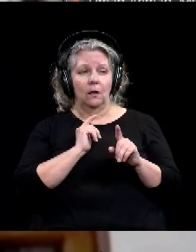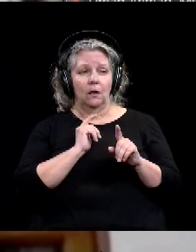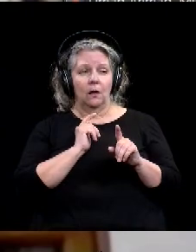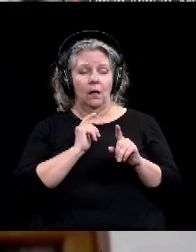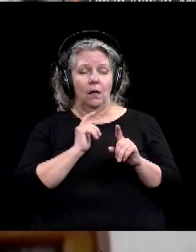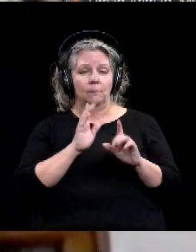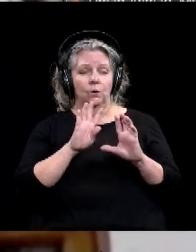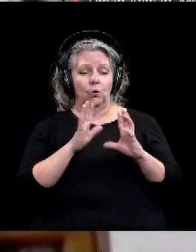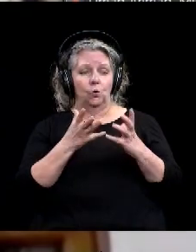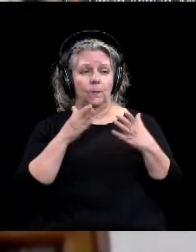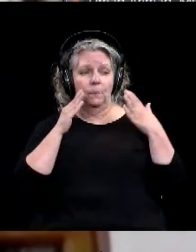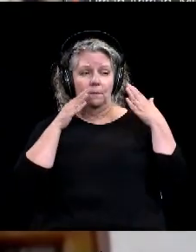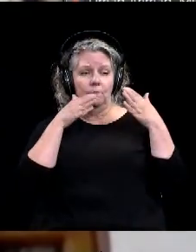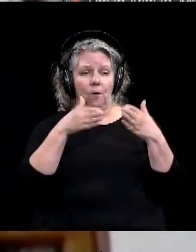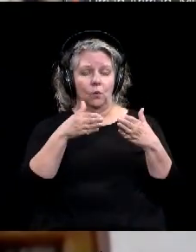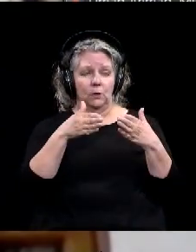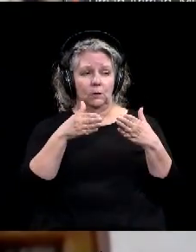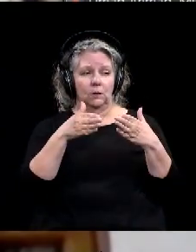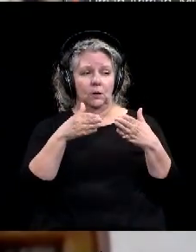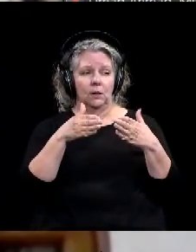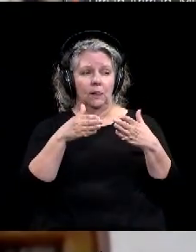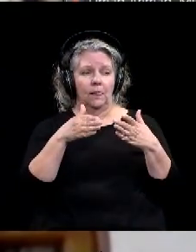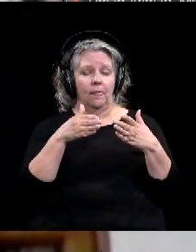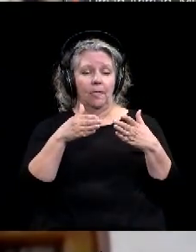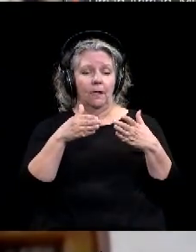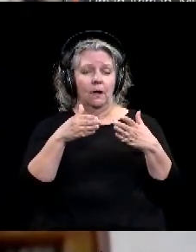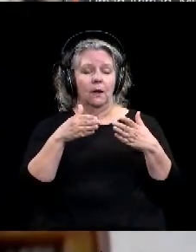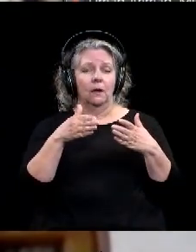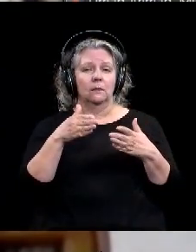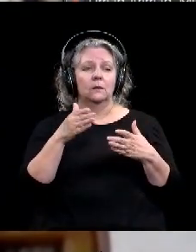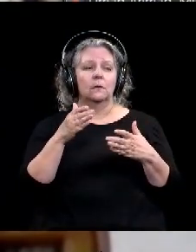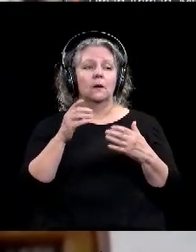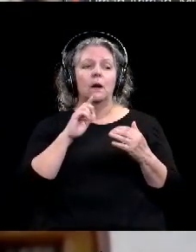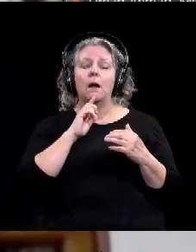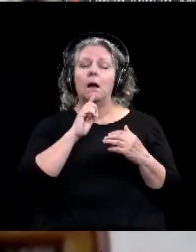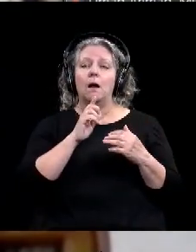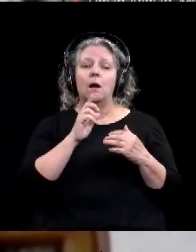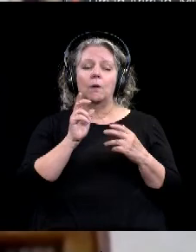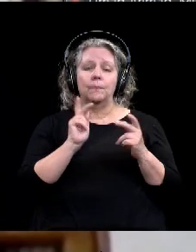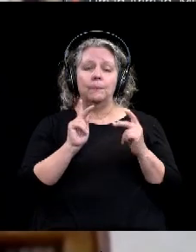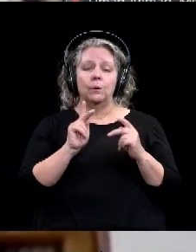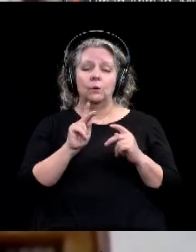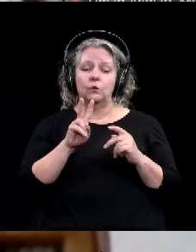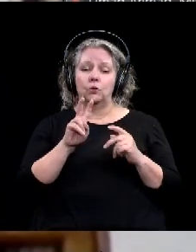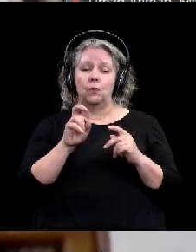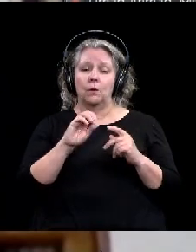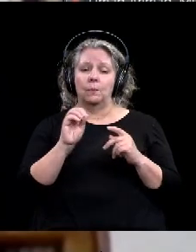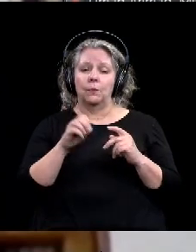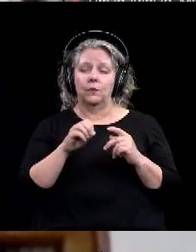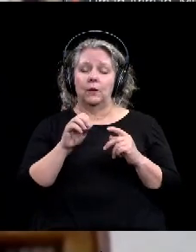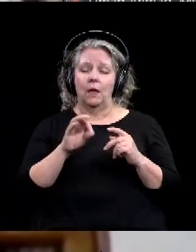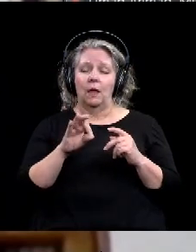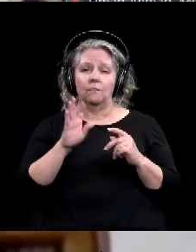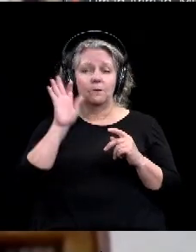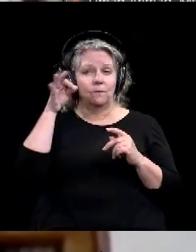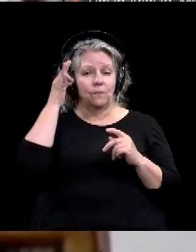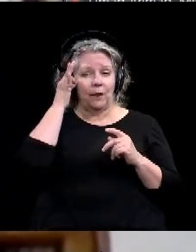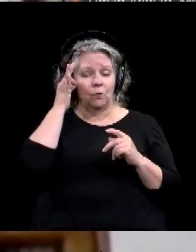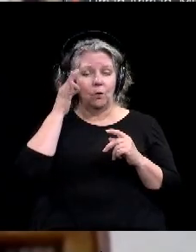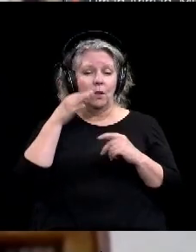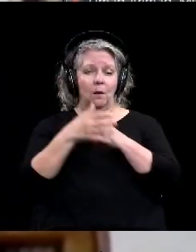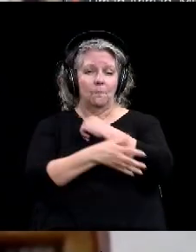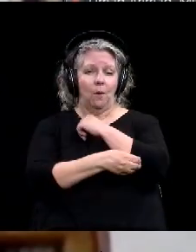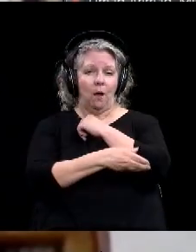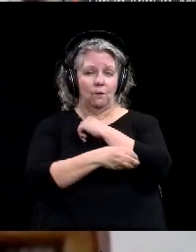a 200 por ciento de la pobreza o menos la mayoría de